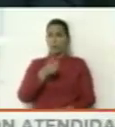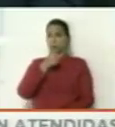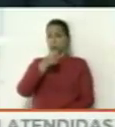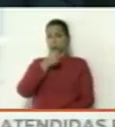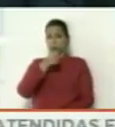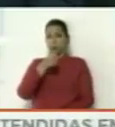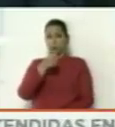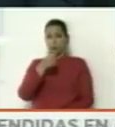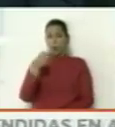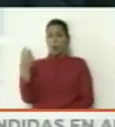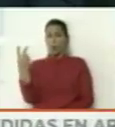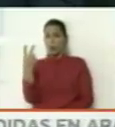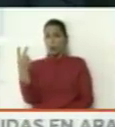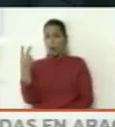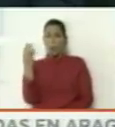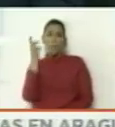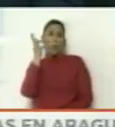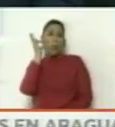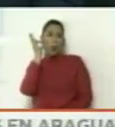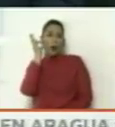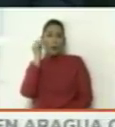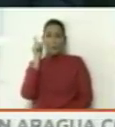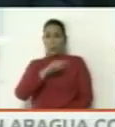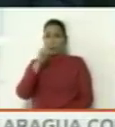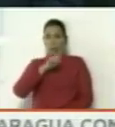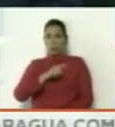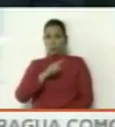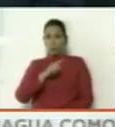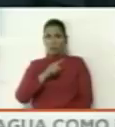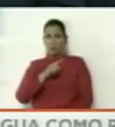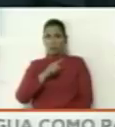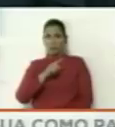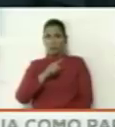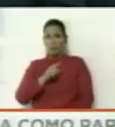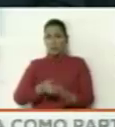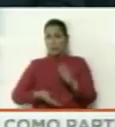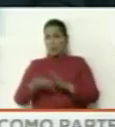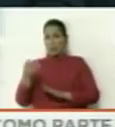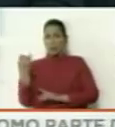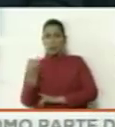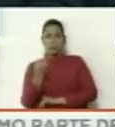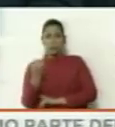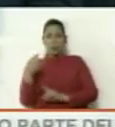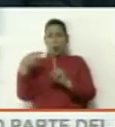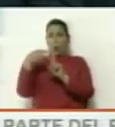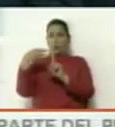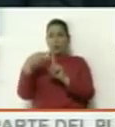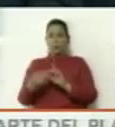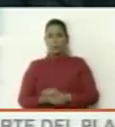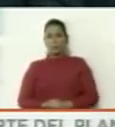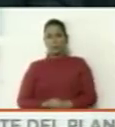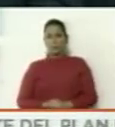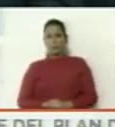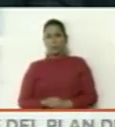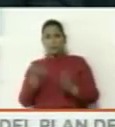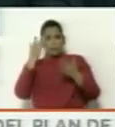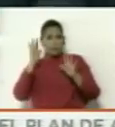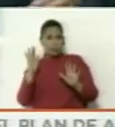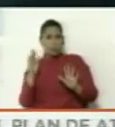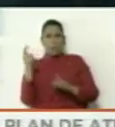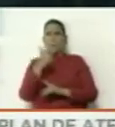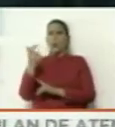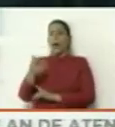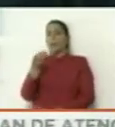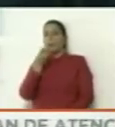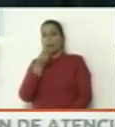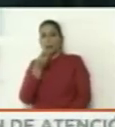de las dos prostitutas saliendo de la habitación del Hotel Penélope con la excusa de que iban a buscar desayuno